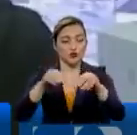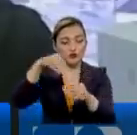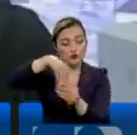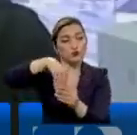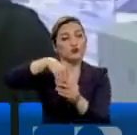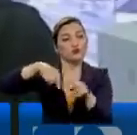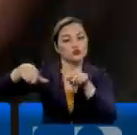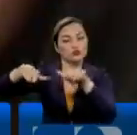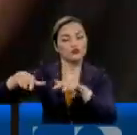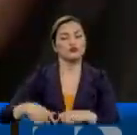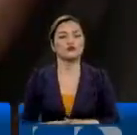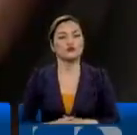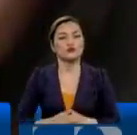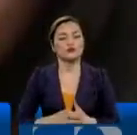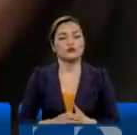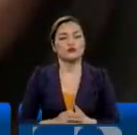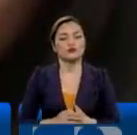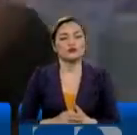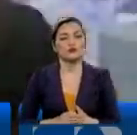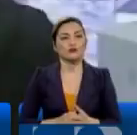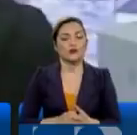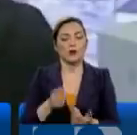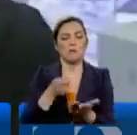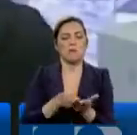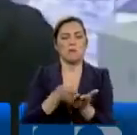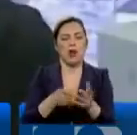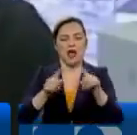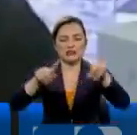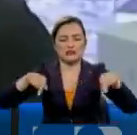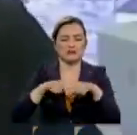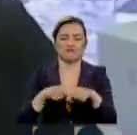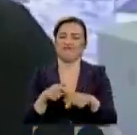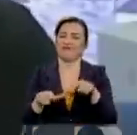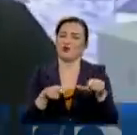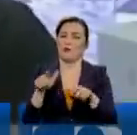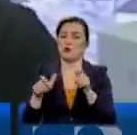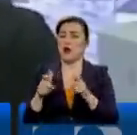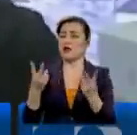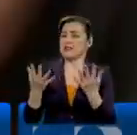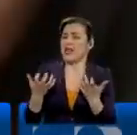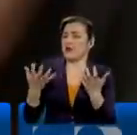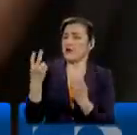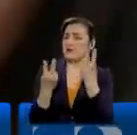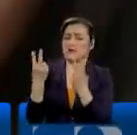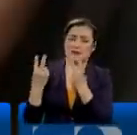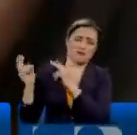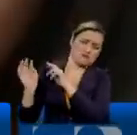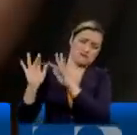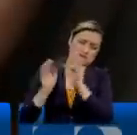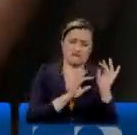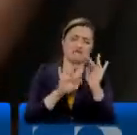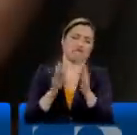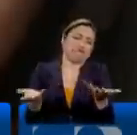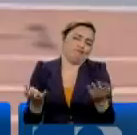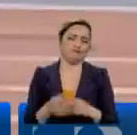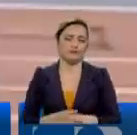están en ese sector, también están las plazas emblemáticas. Son centros generadores de viajes, son como ejes que mucha gente acude a